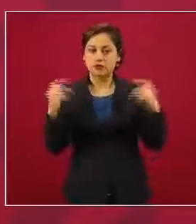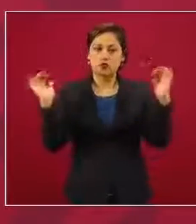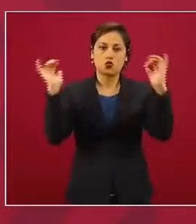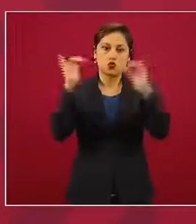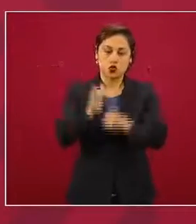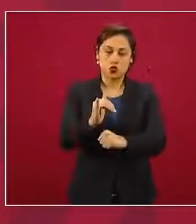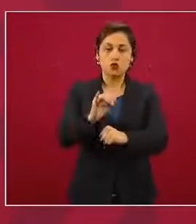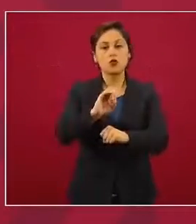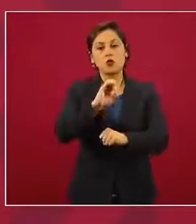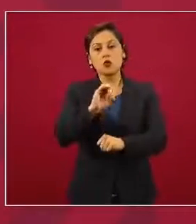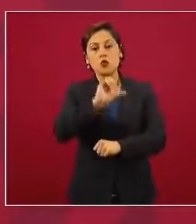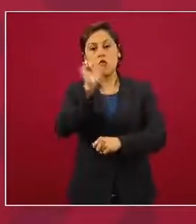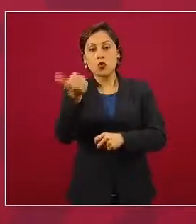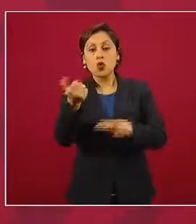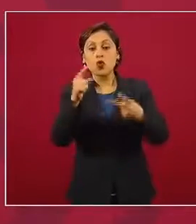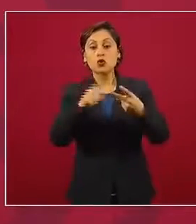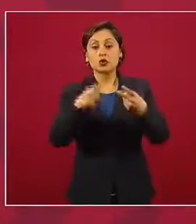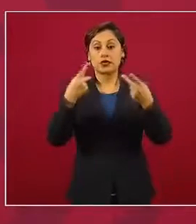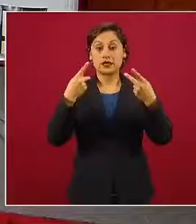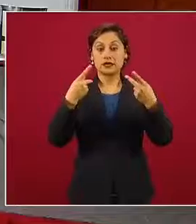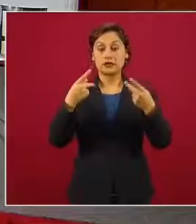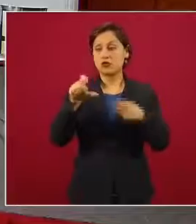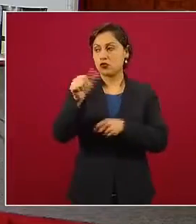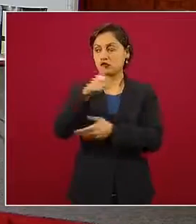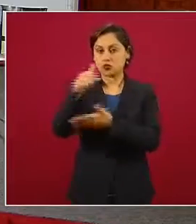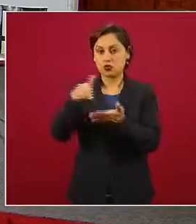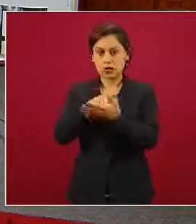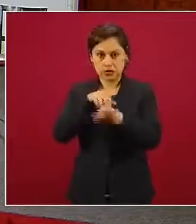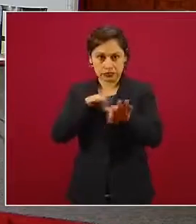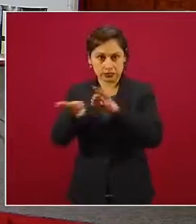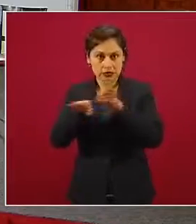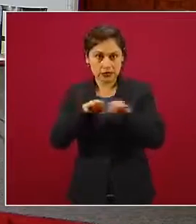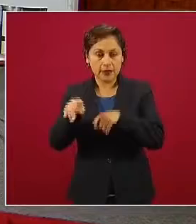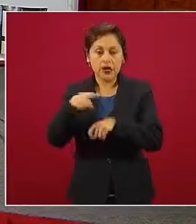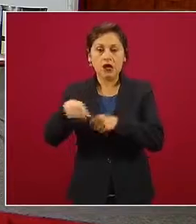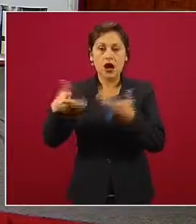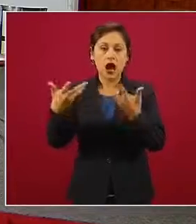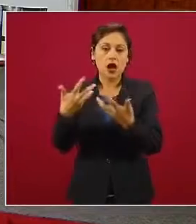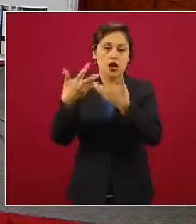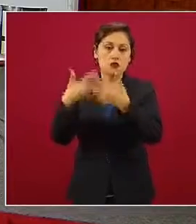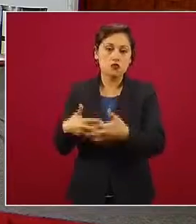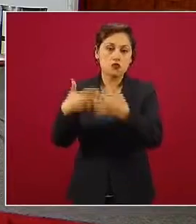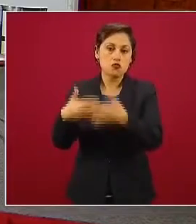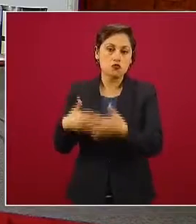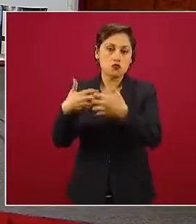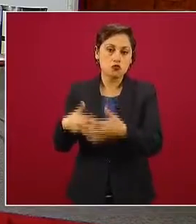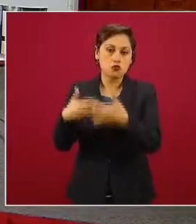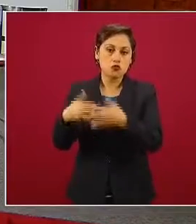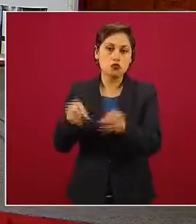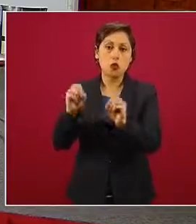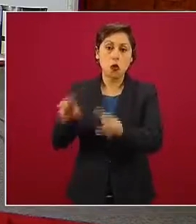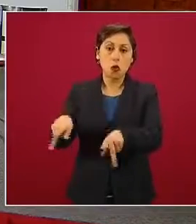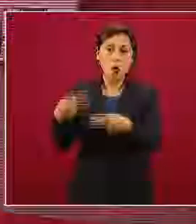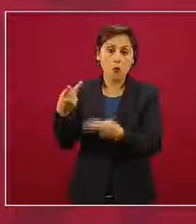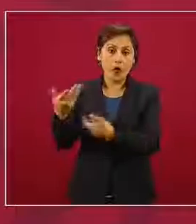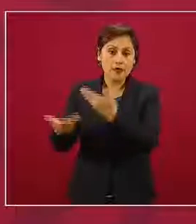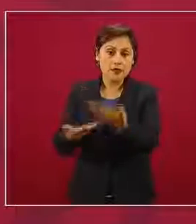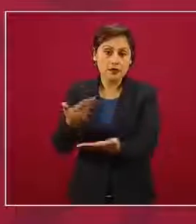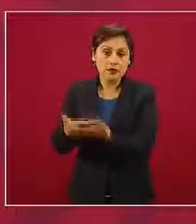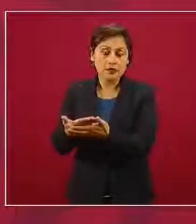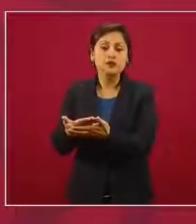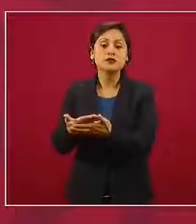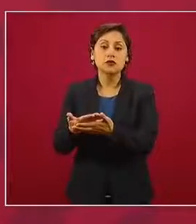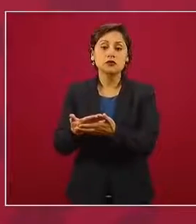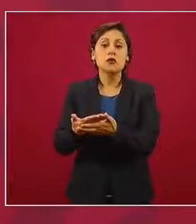los distintos otros centros de trabajo que producen bienes o venden servicios. Entonces hay un grupo de personas